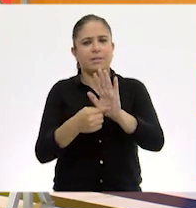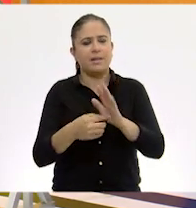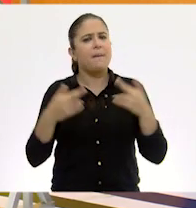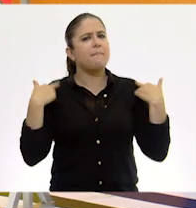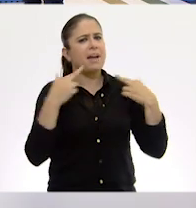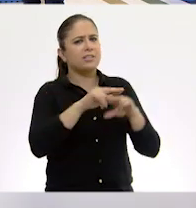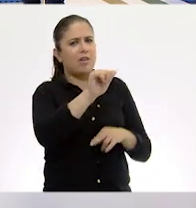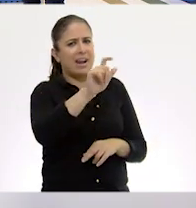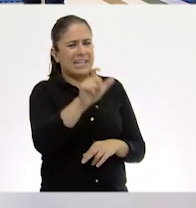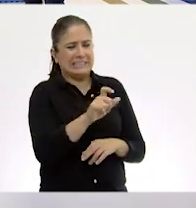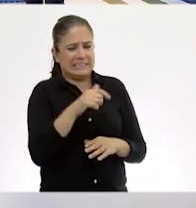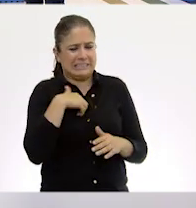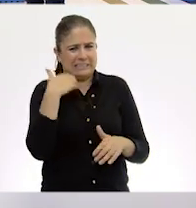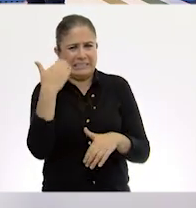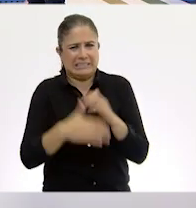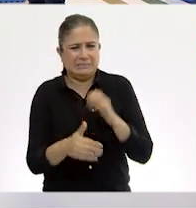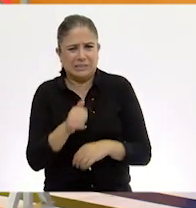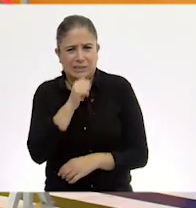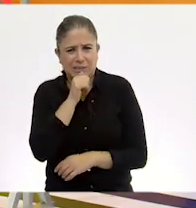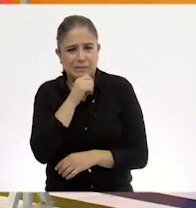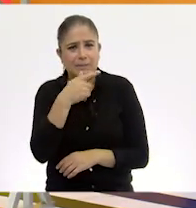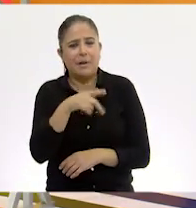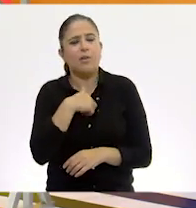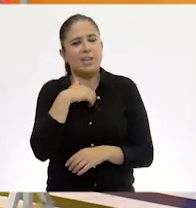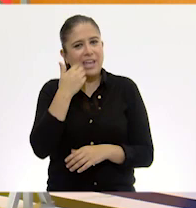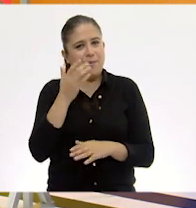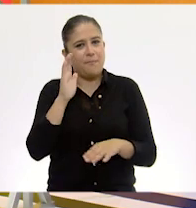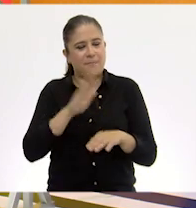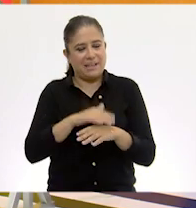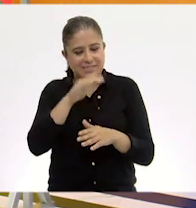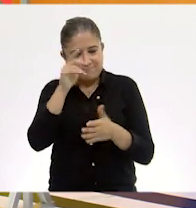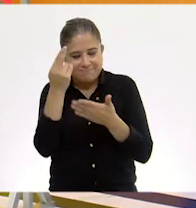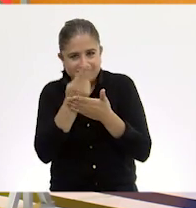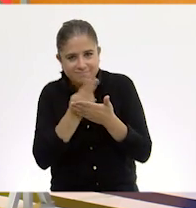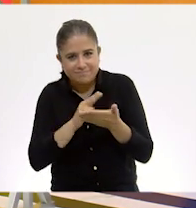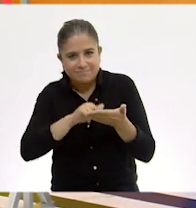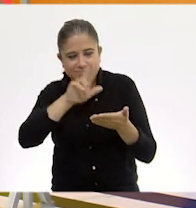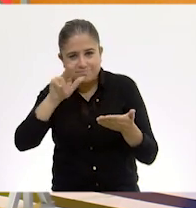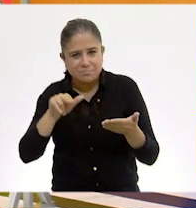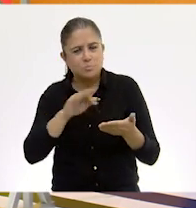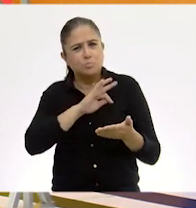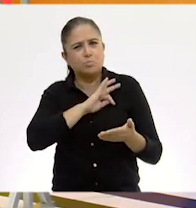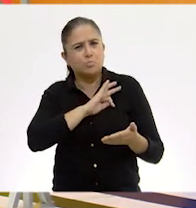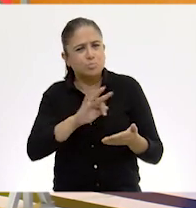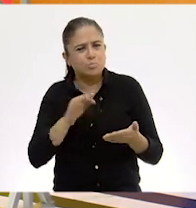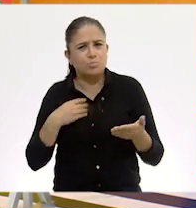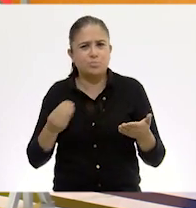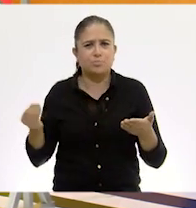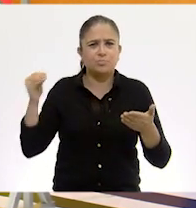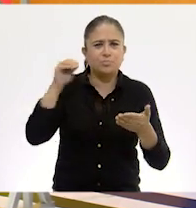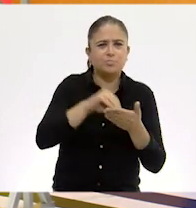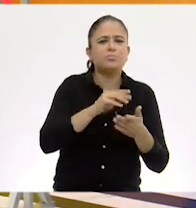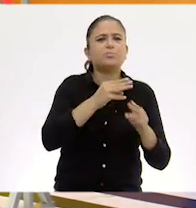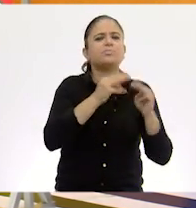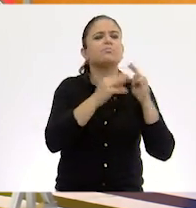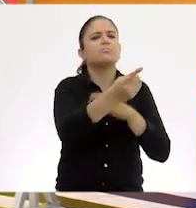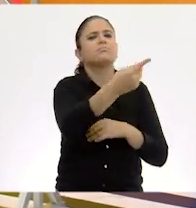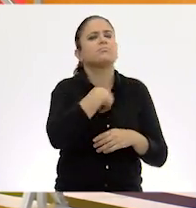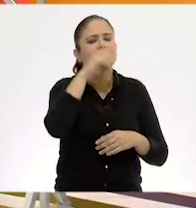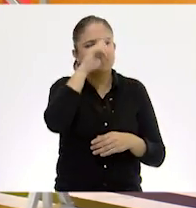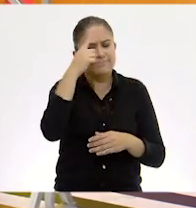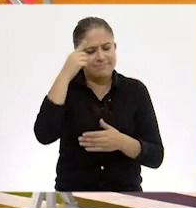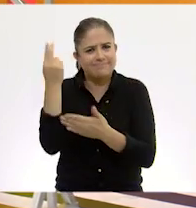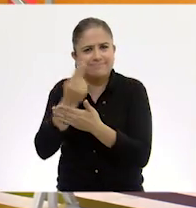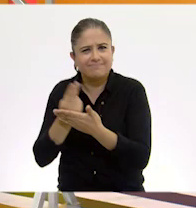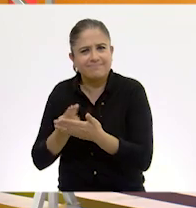ayudarías? No la terminé, pero me gustaría poderla concluir. Utilicé acuarela, pero me gustaría que fuera una técnica mixta. ¿Qué material me aconsejas, por